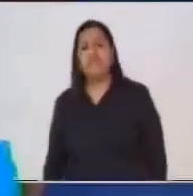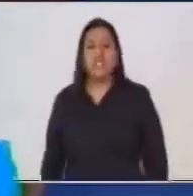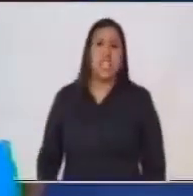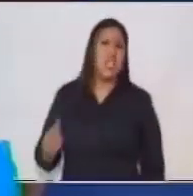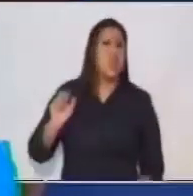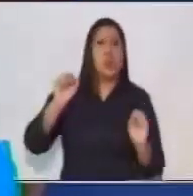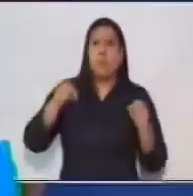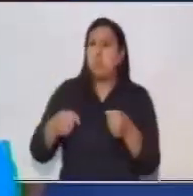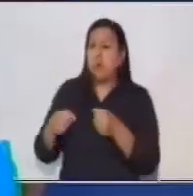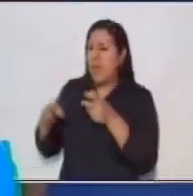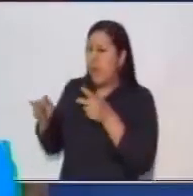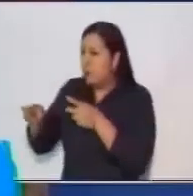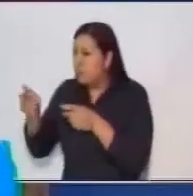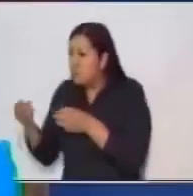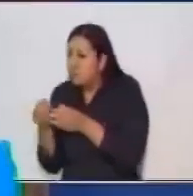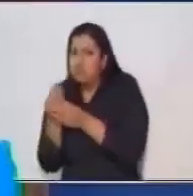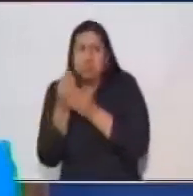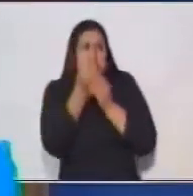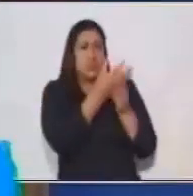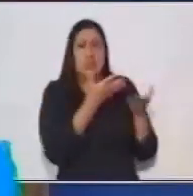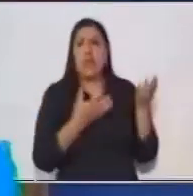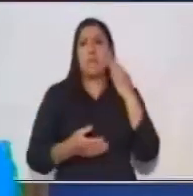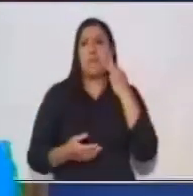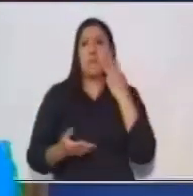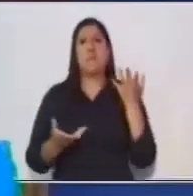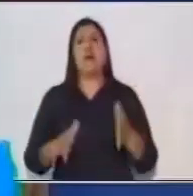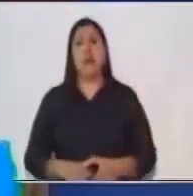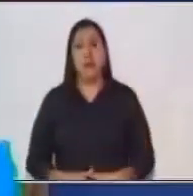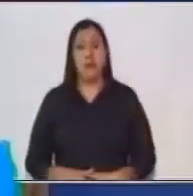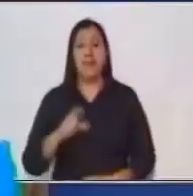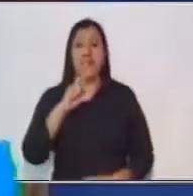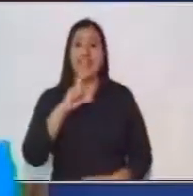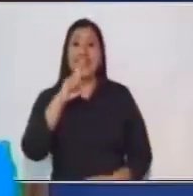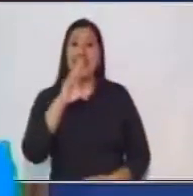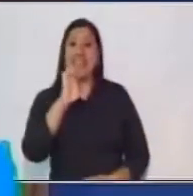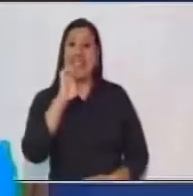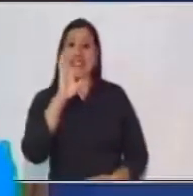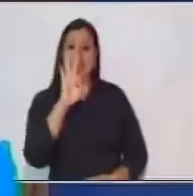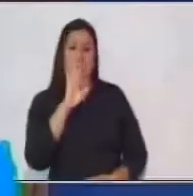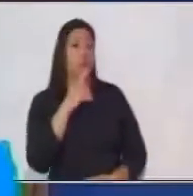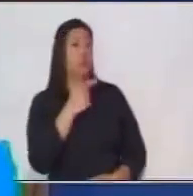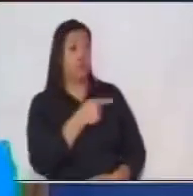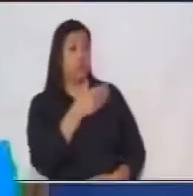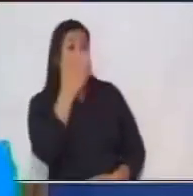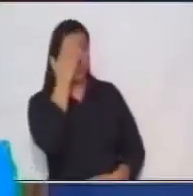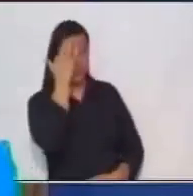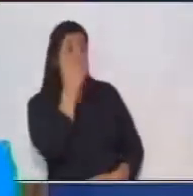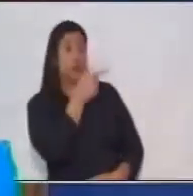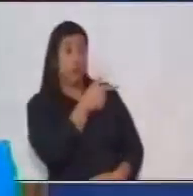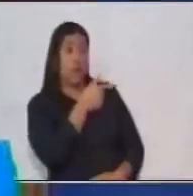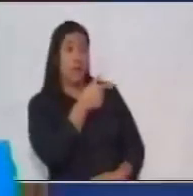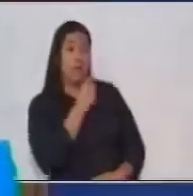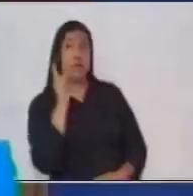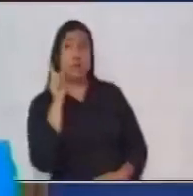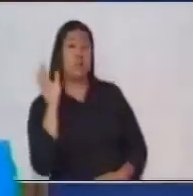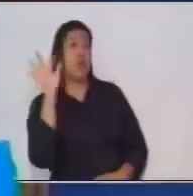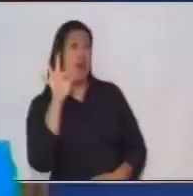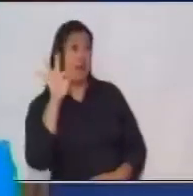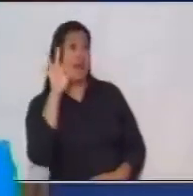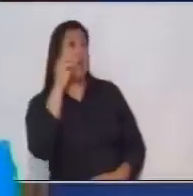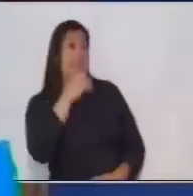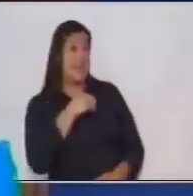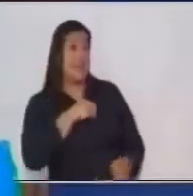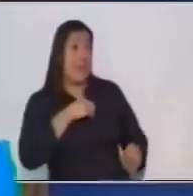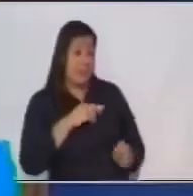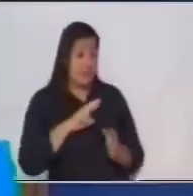mamá. Le responde Cleo: sabes, las abejas se alimentan del polen de las flores